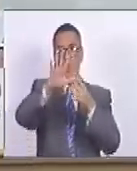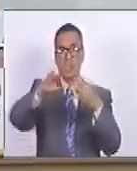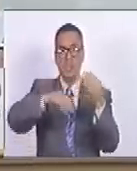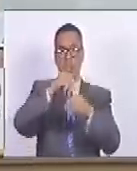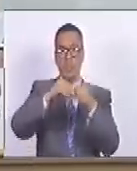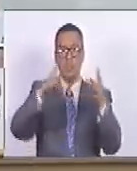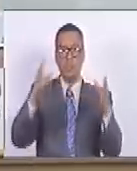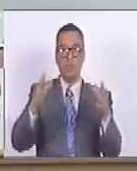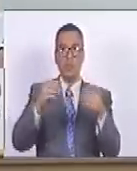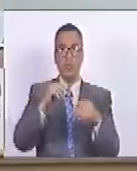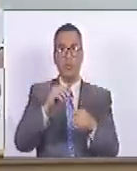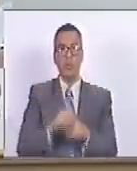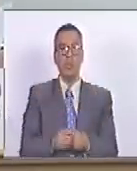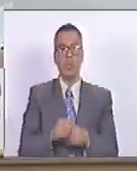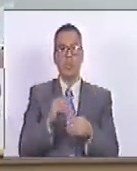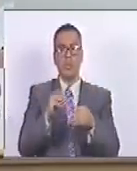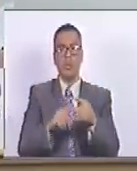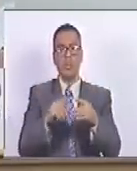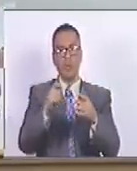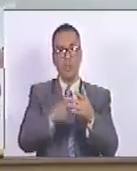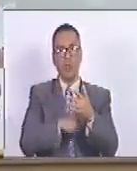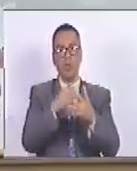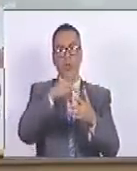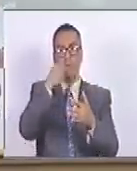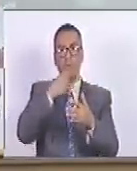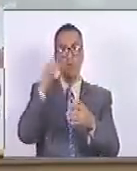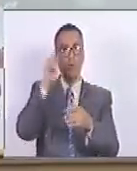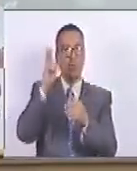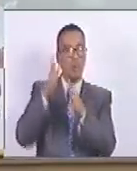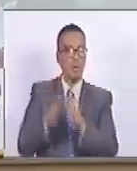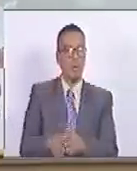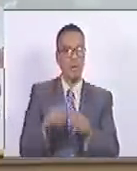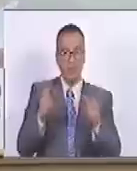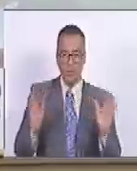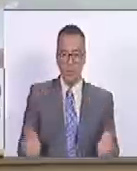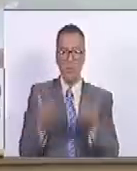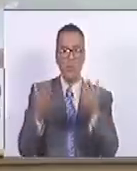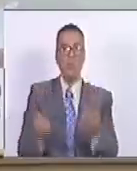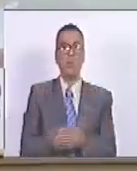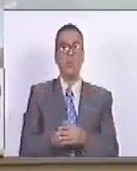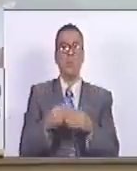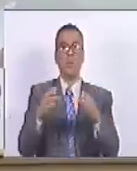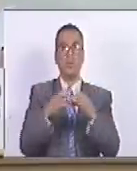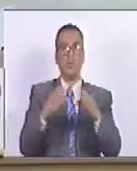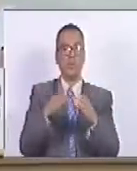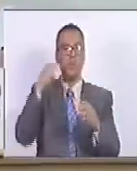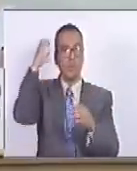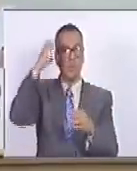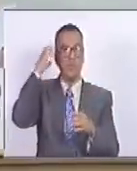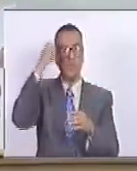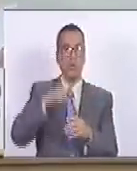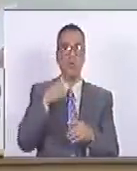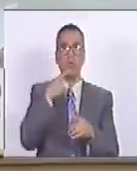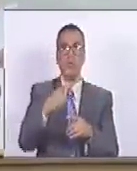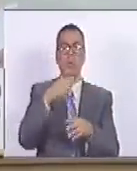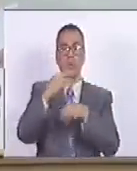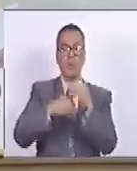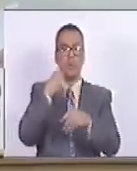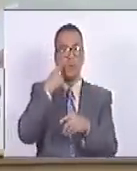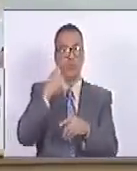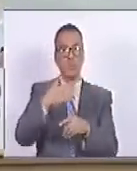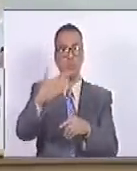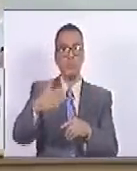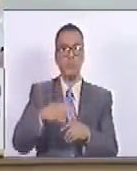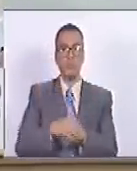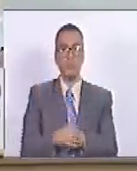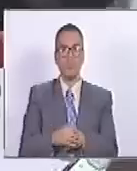resolución, no sé cuál número, sobre las inhabilitaciones políticas en Venezuela impulsada por el Parlamento Europeo, pídanse manifestarlo con